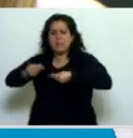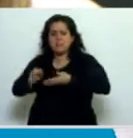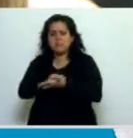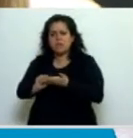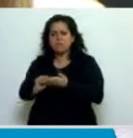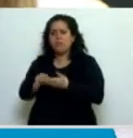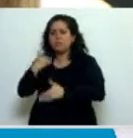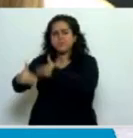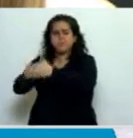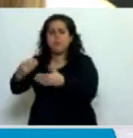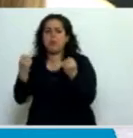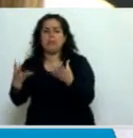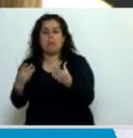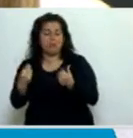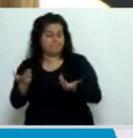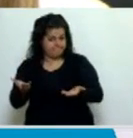y gestión.